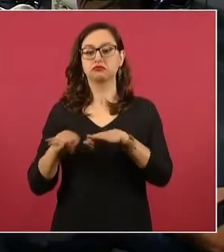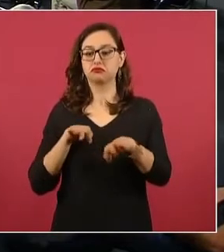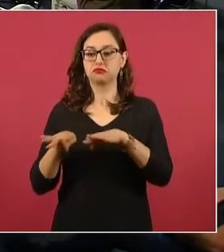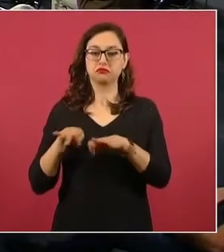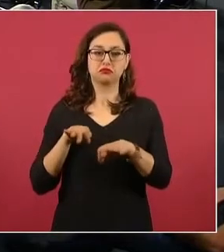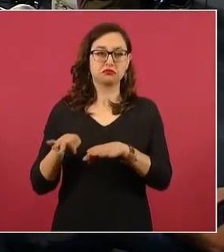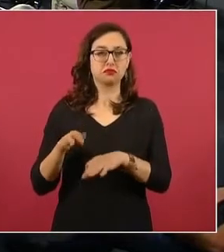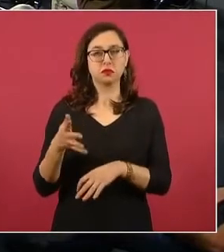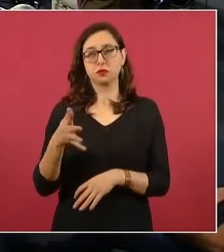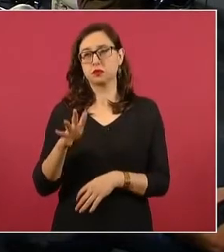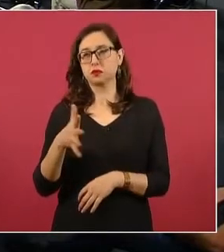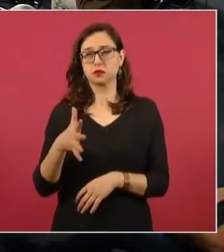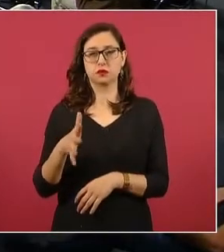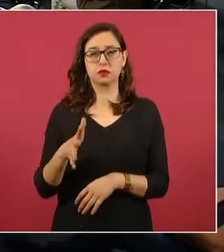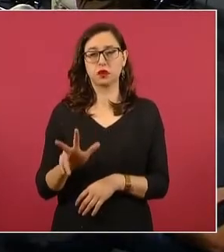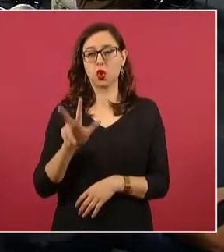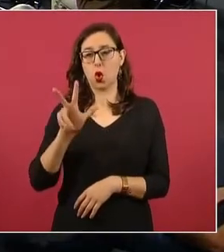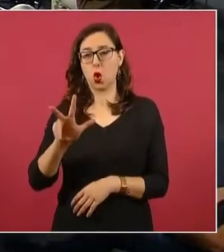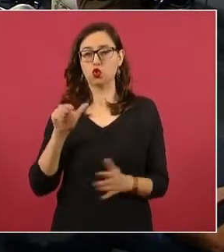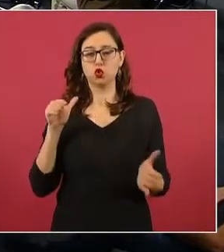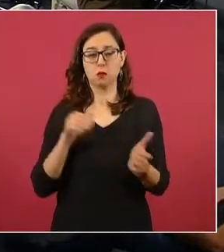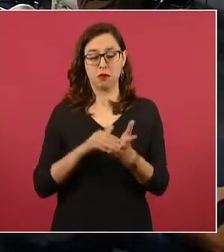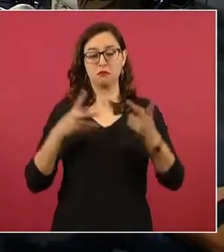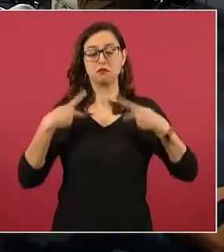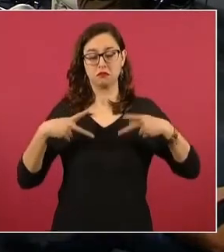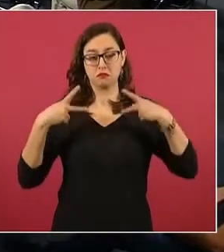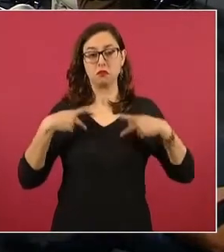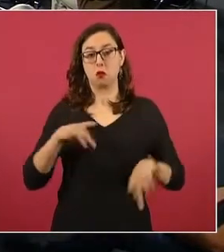de 8,000 trabajadores,